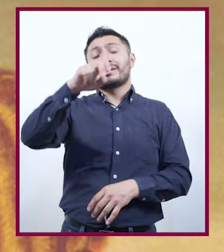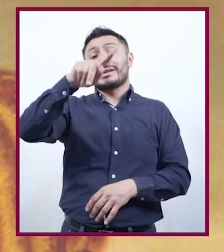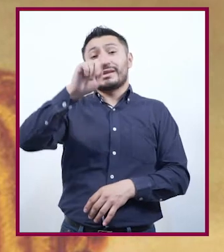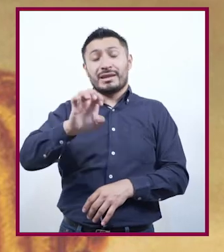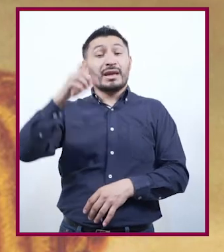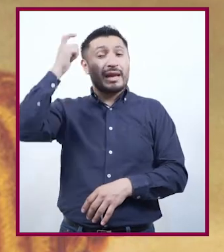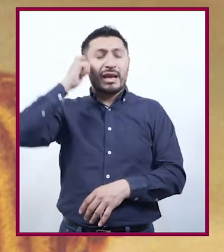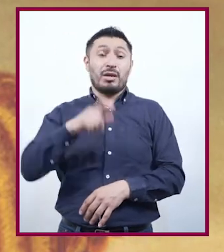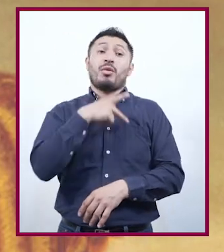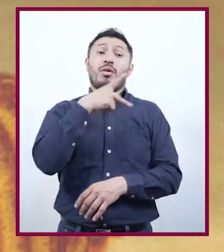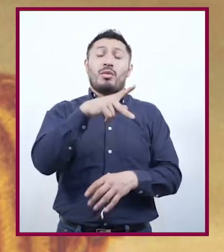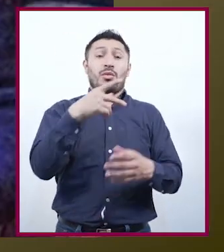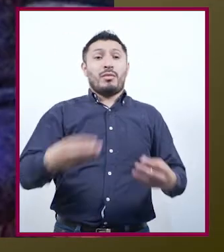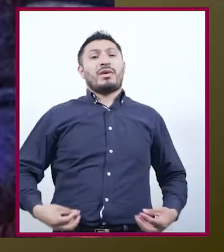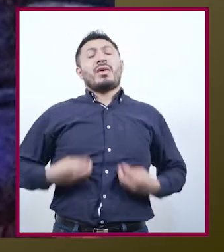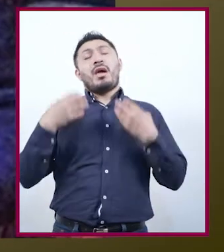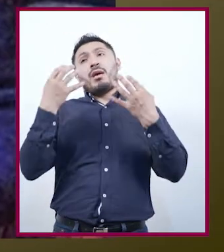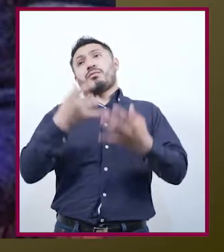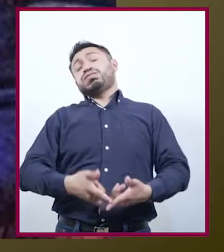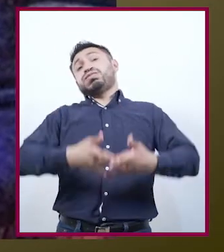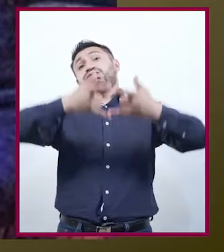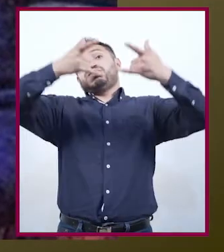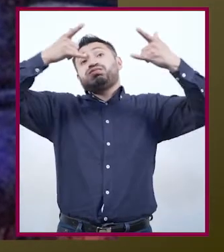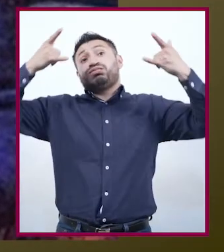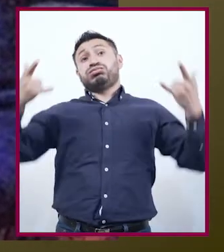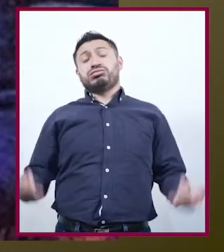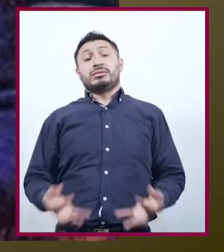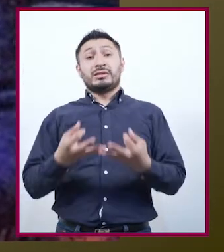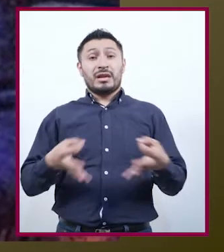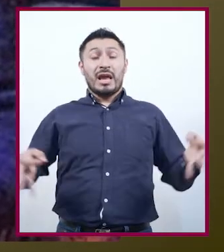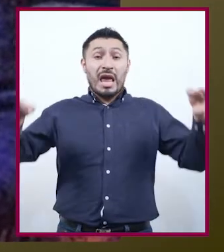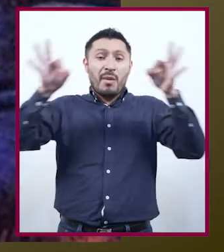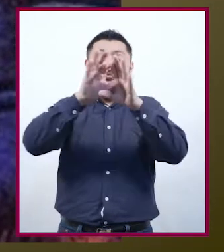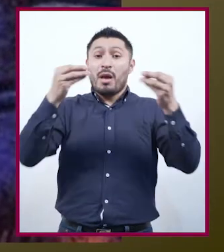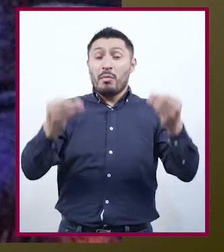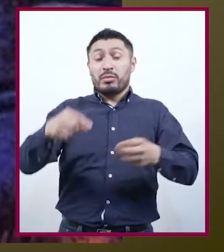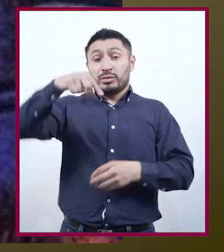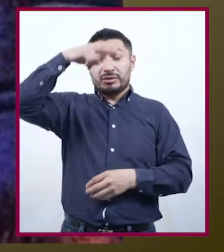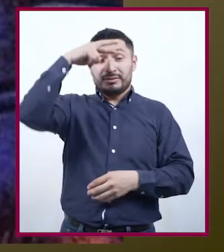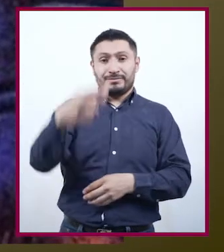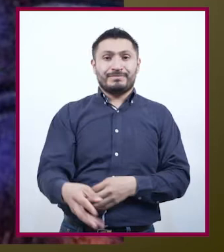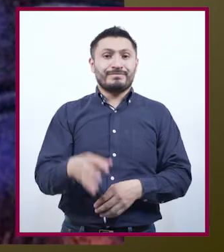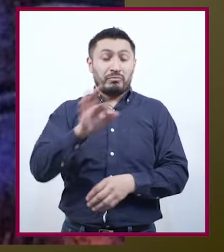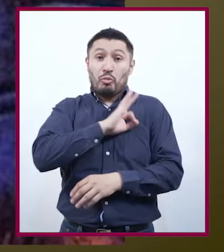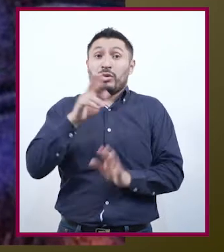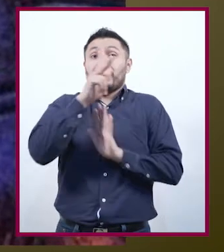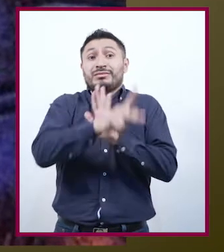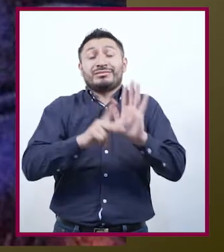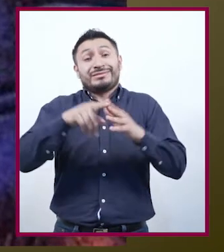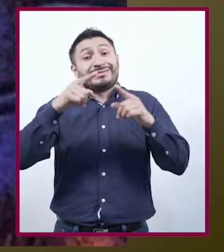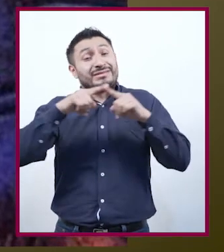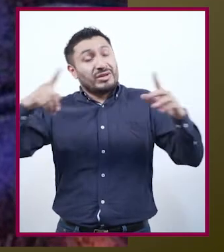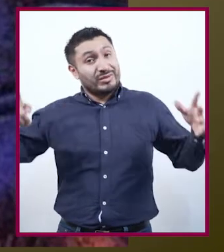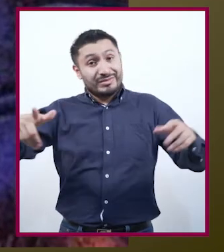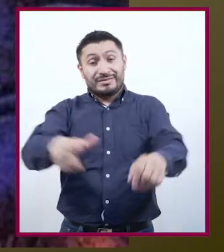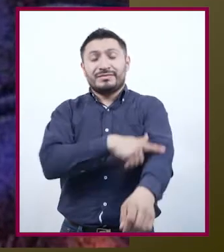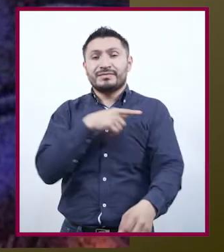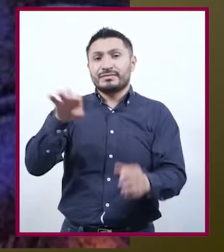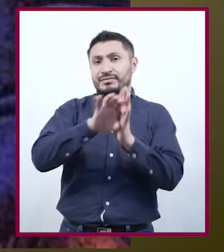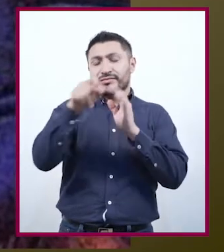Guerrero. De él podríamos hacer un programa completo, debido a su gran importancia en la historia de México. Por